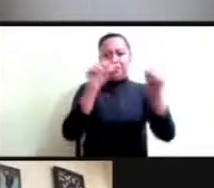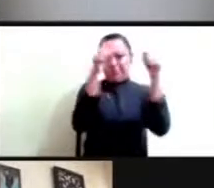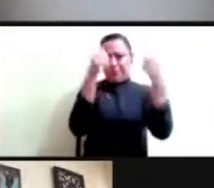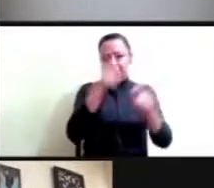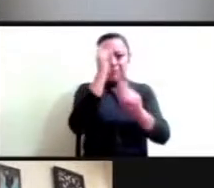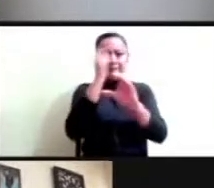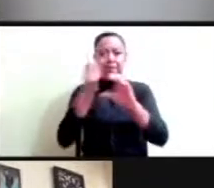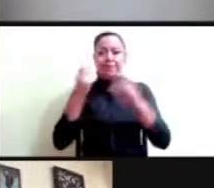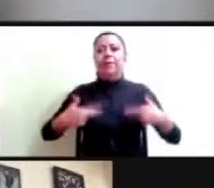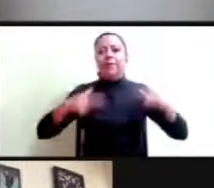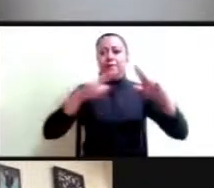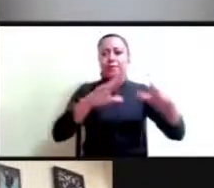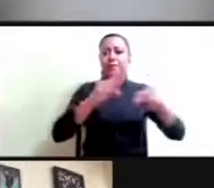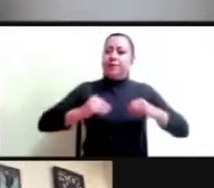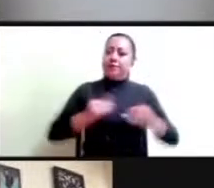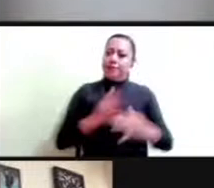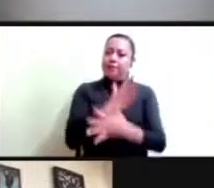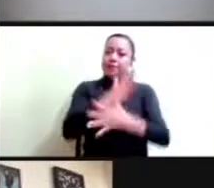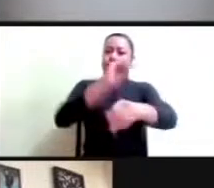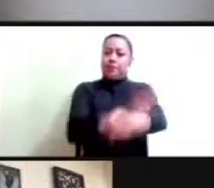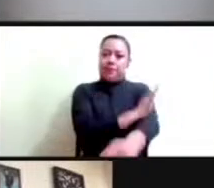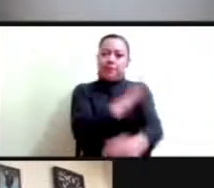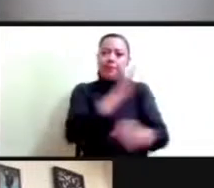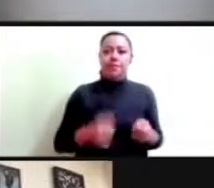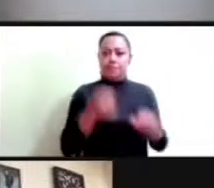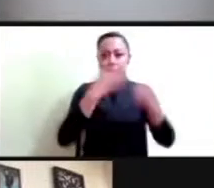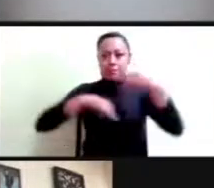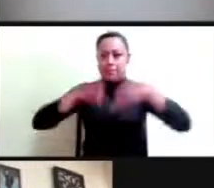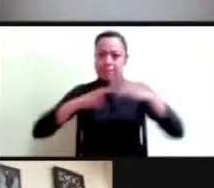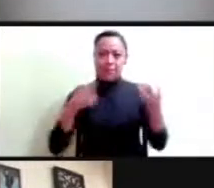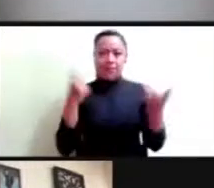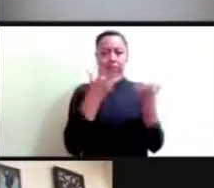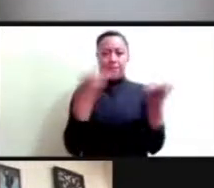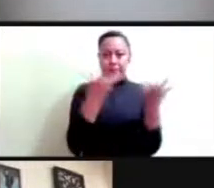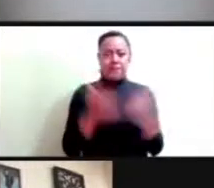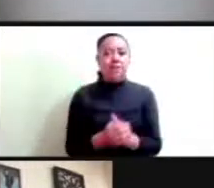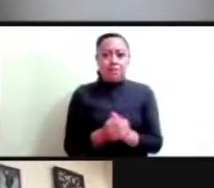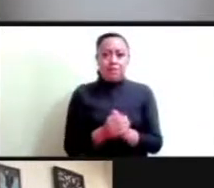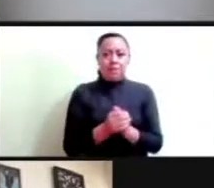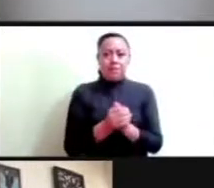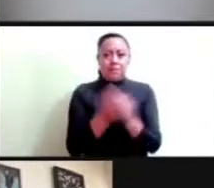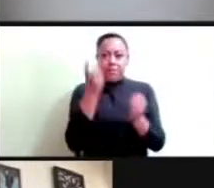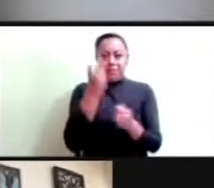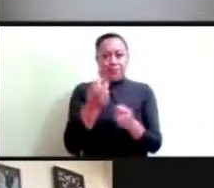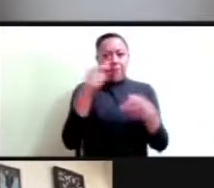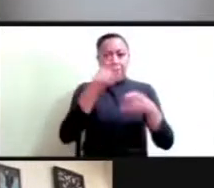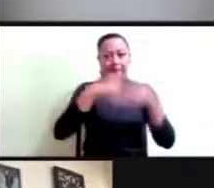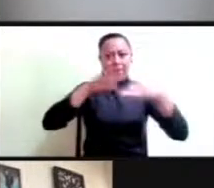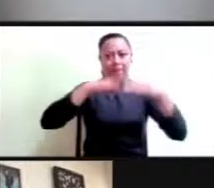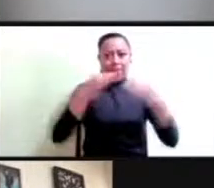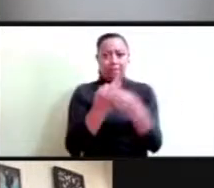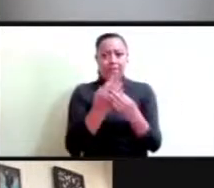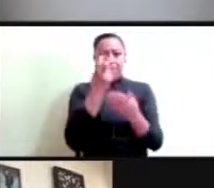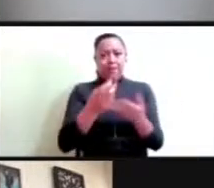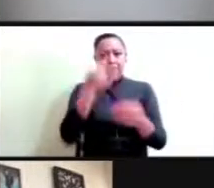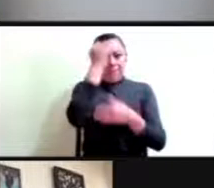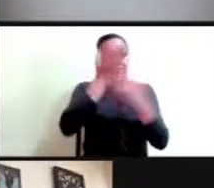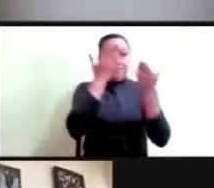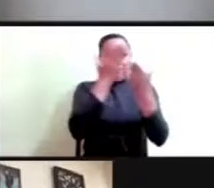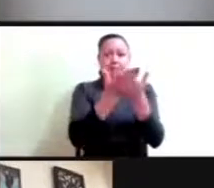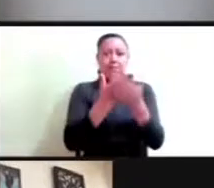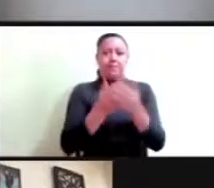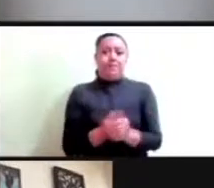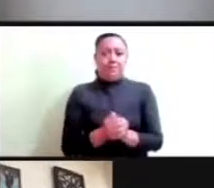pasión y la tradición de quienes las hacen. Es por lo anterior que surge la presente iniciativa para